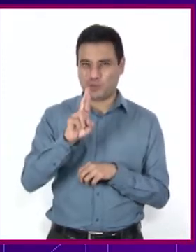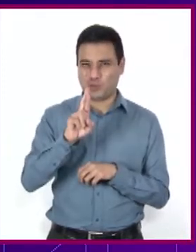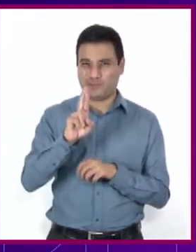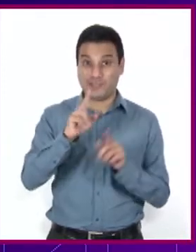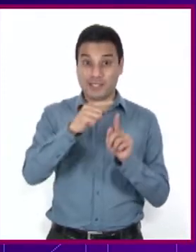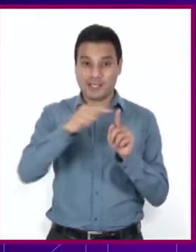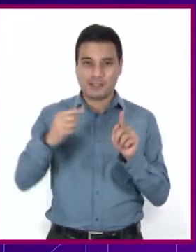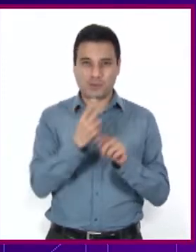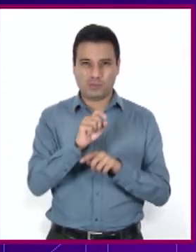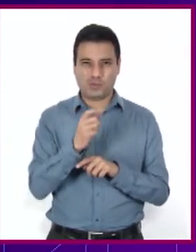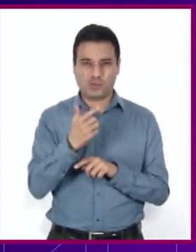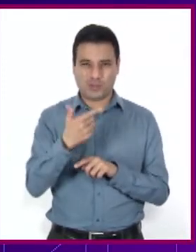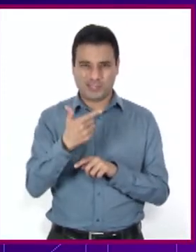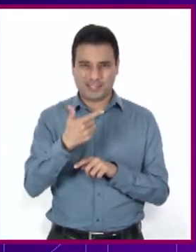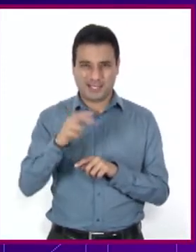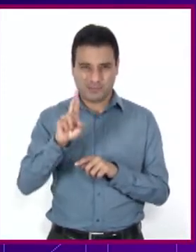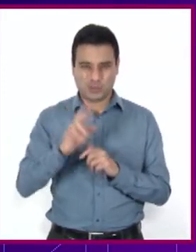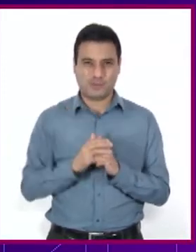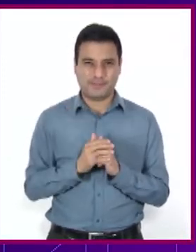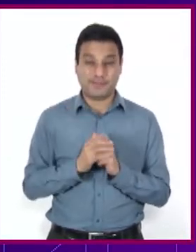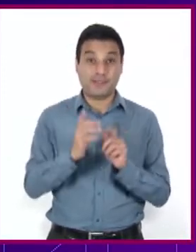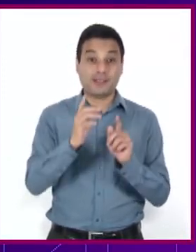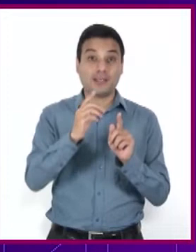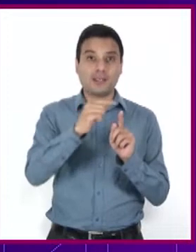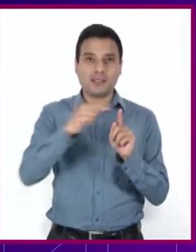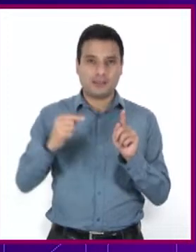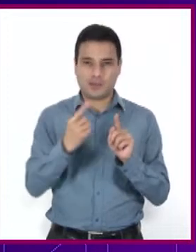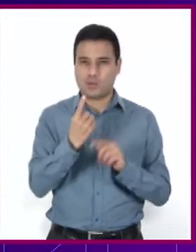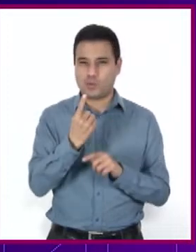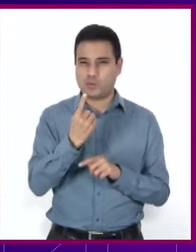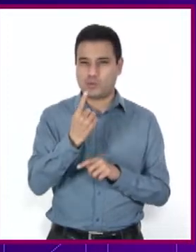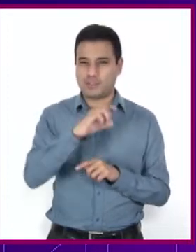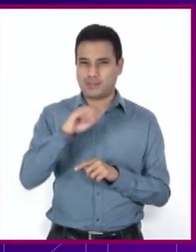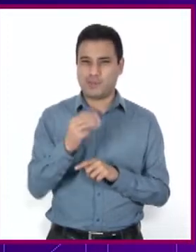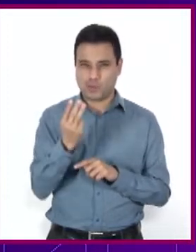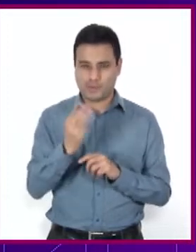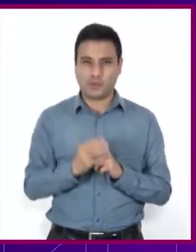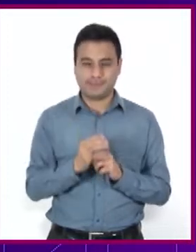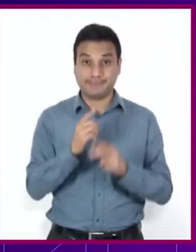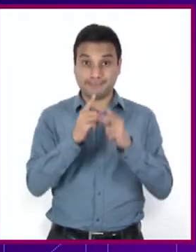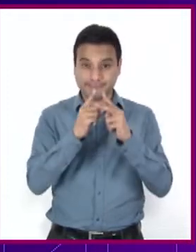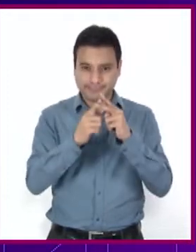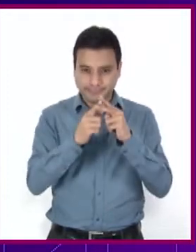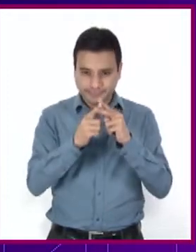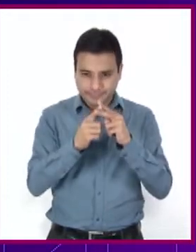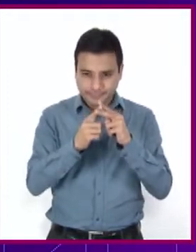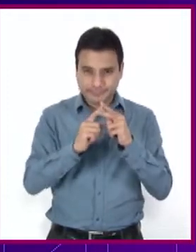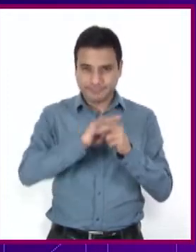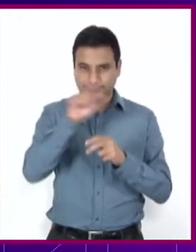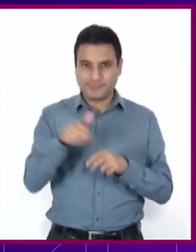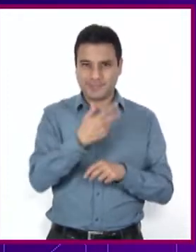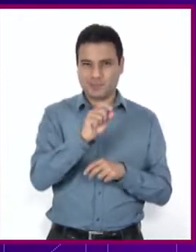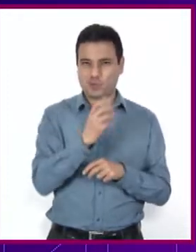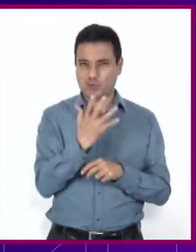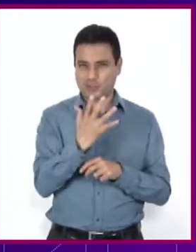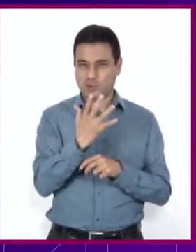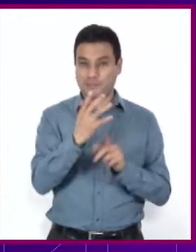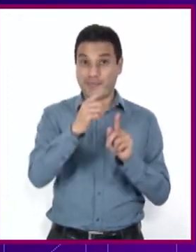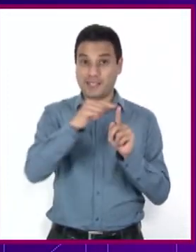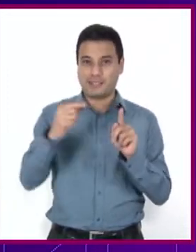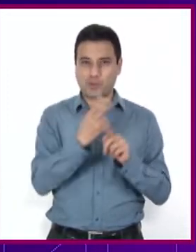entre 2.7 gramos sobre 1 centímetro cúbico. Al resolver la división de 13.5